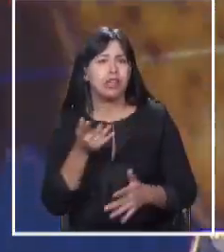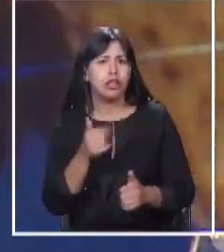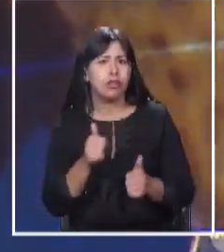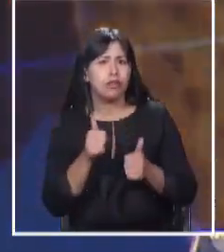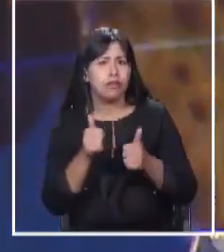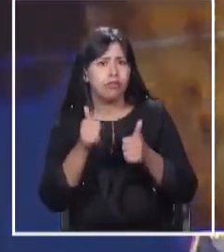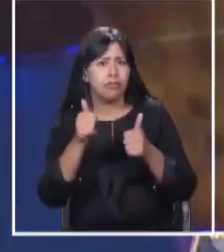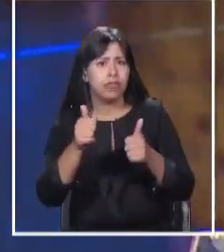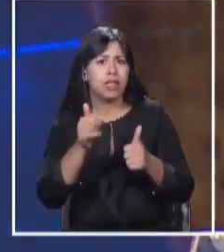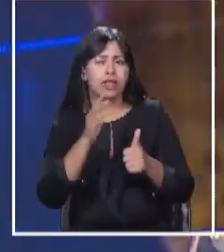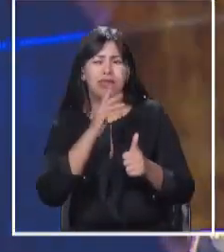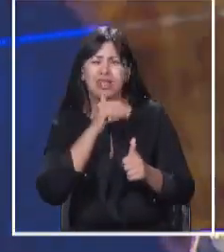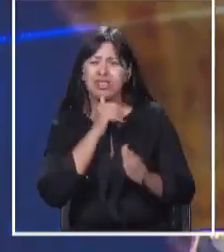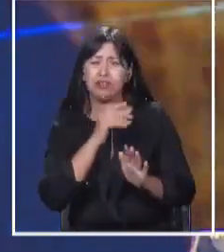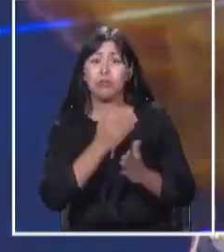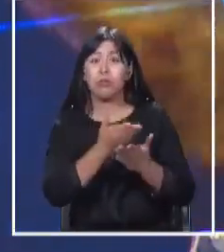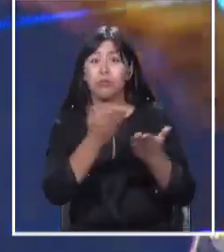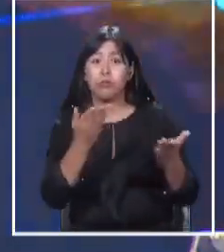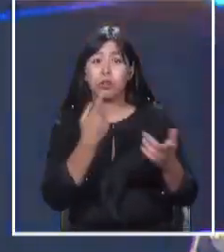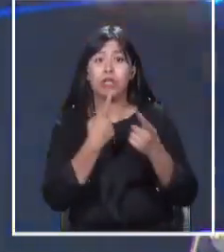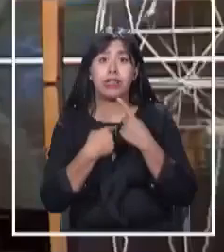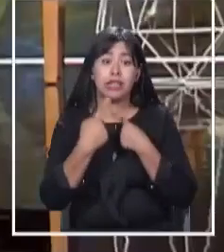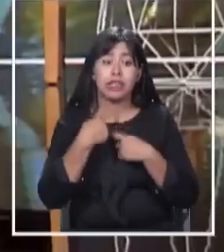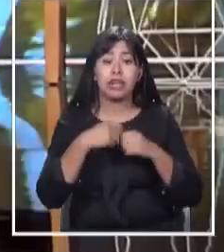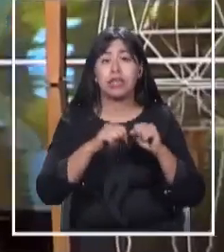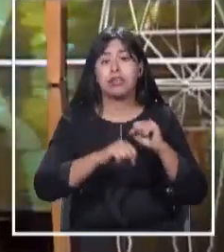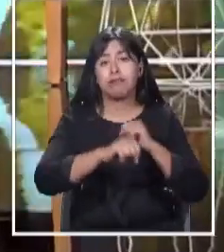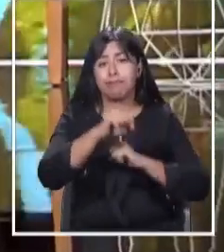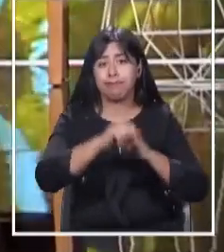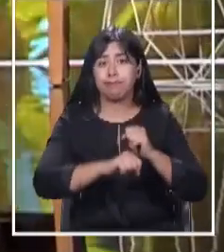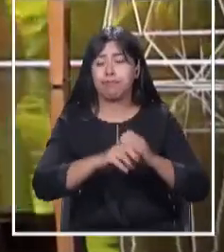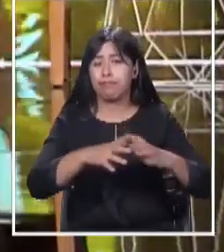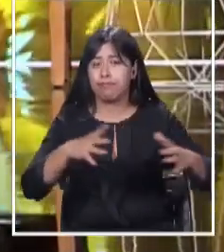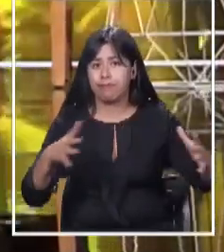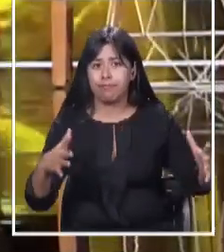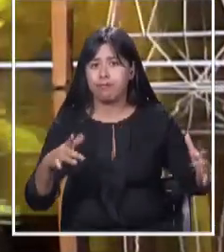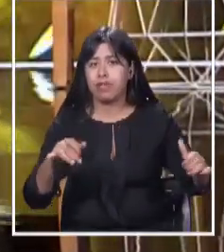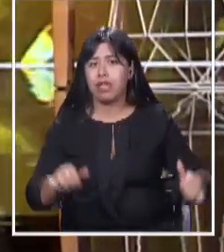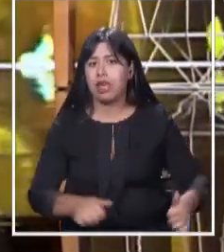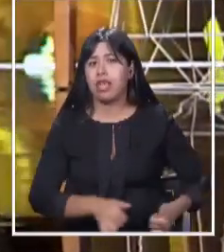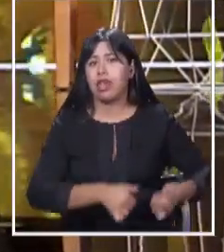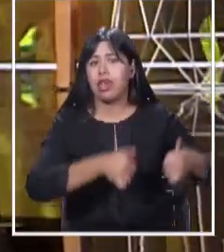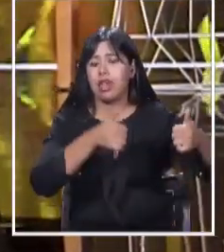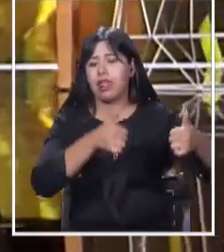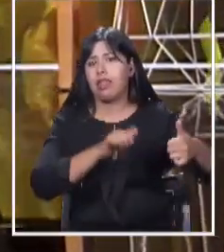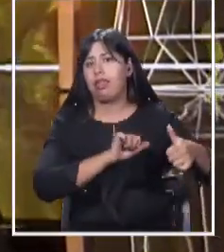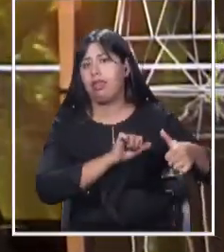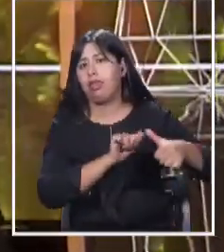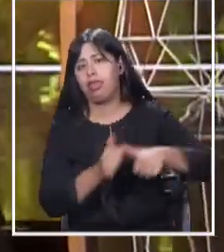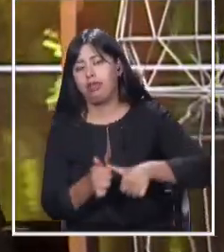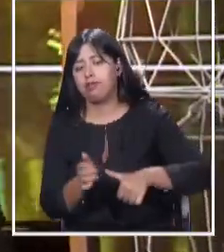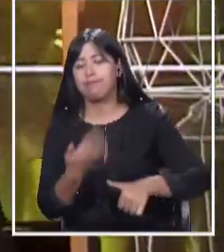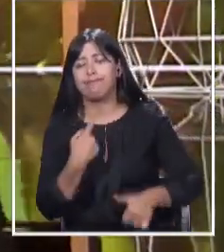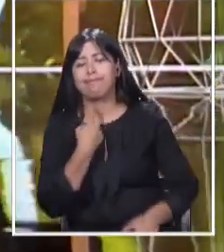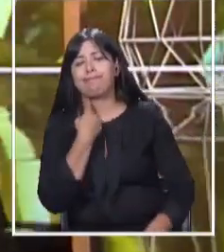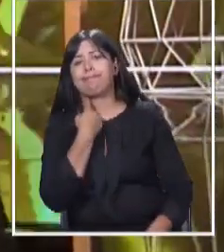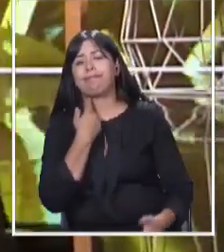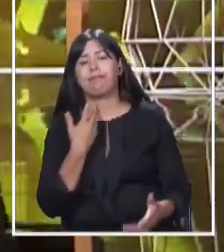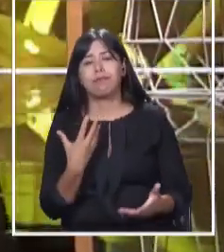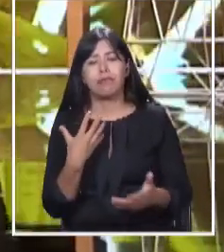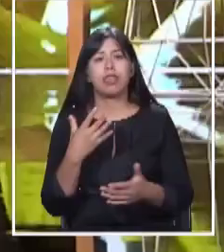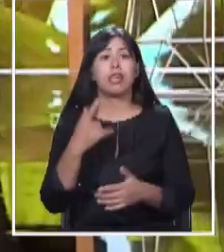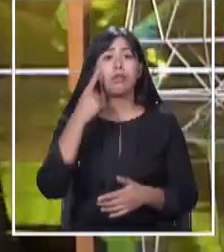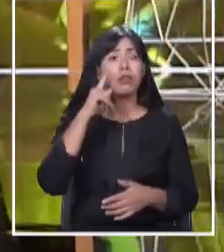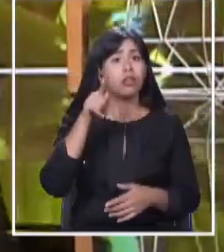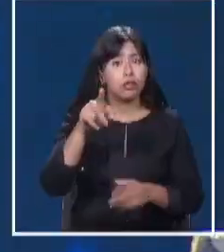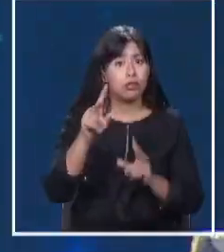que nuevamente los intereses que ustedes saben, corporativos, etcétera, las grandes corporaciones habían ganado este gallito. Sin embargo, no es tan así. Tú has estado en esas